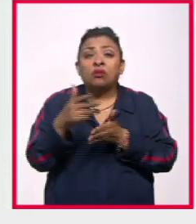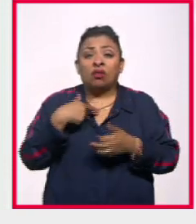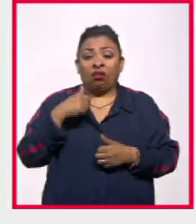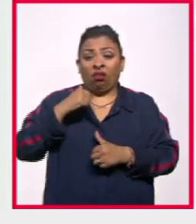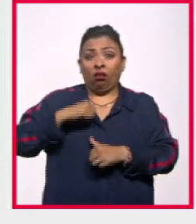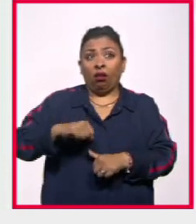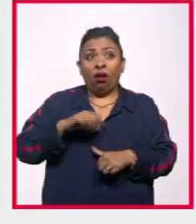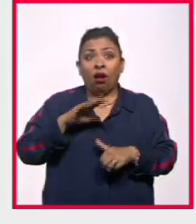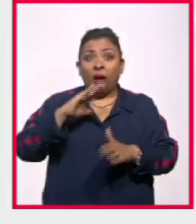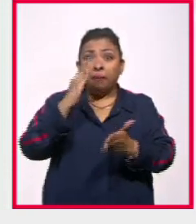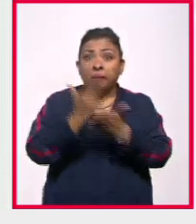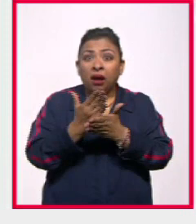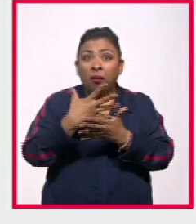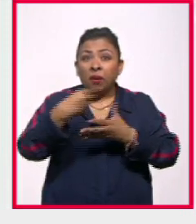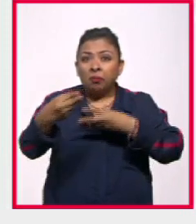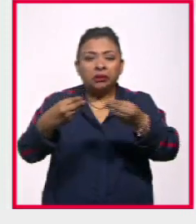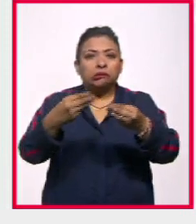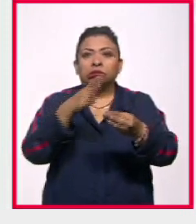contener la pandemia.